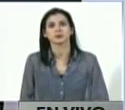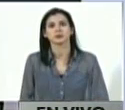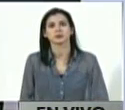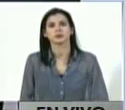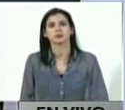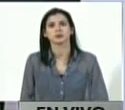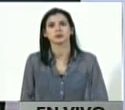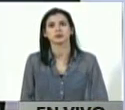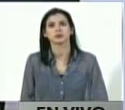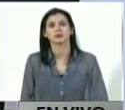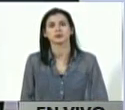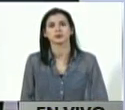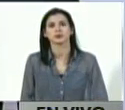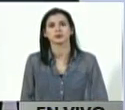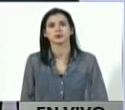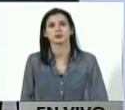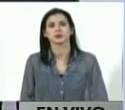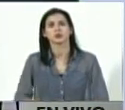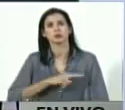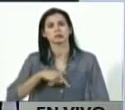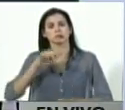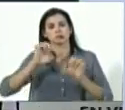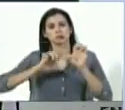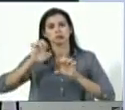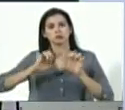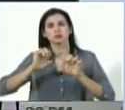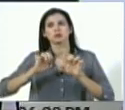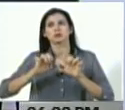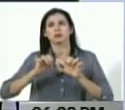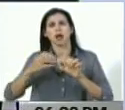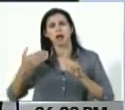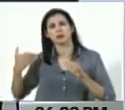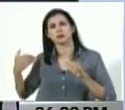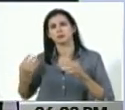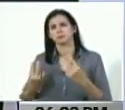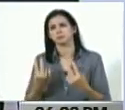Hemos estado revisando el camino que recorrimos